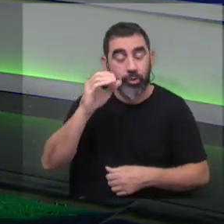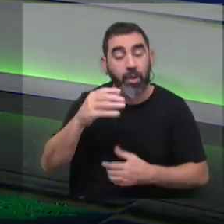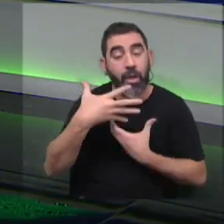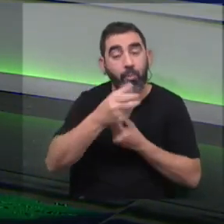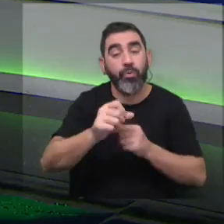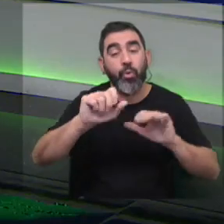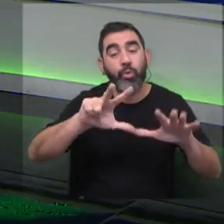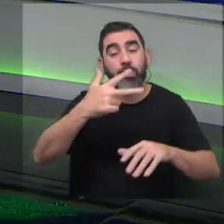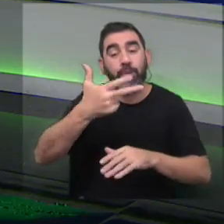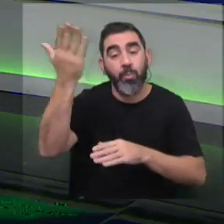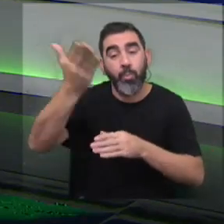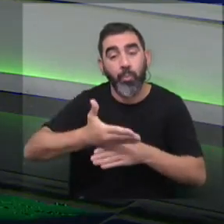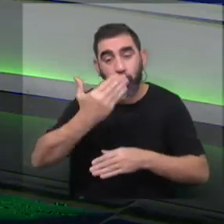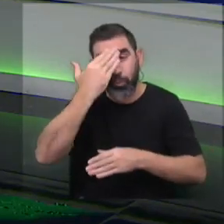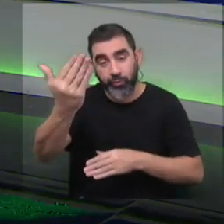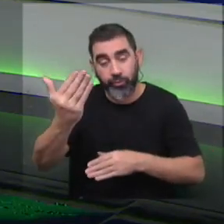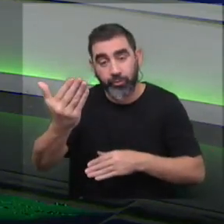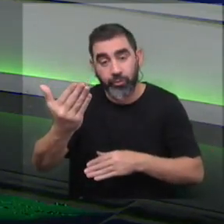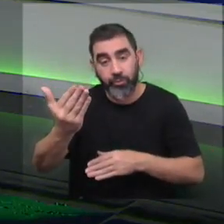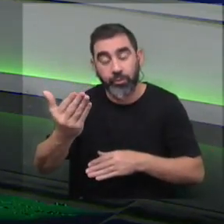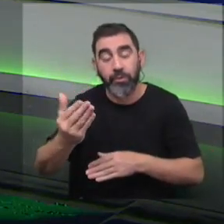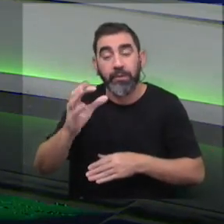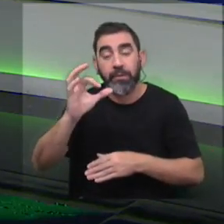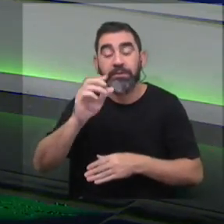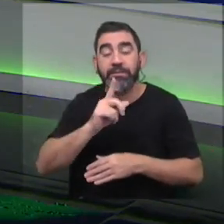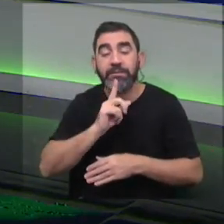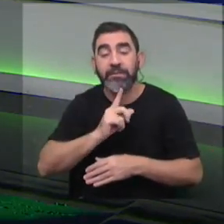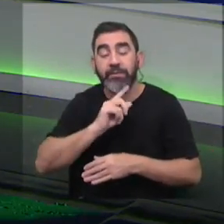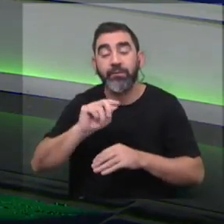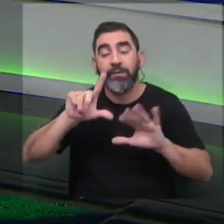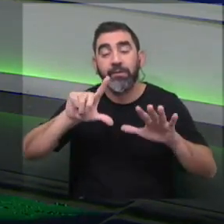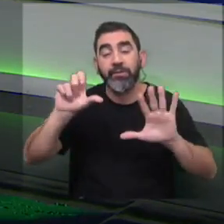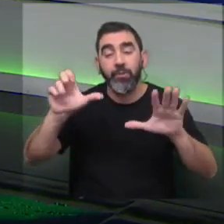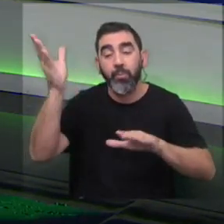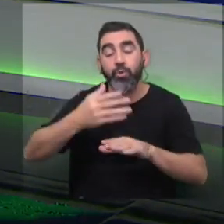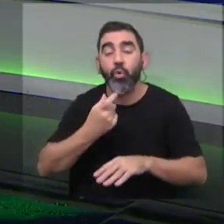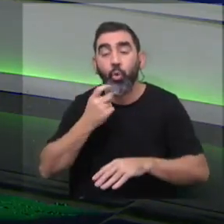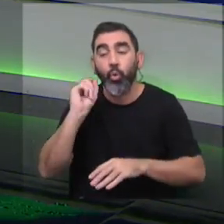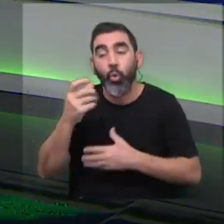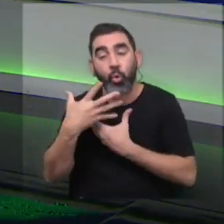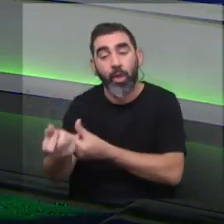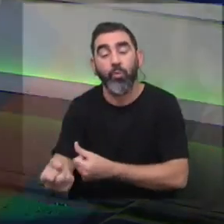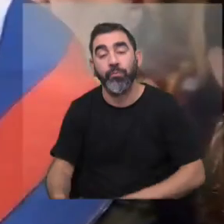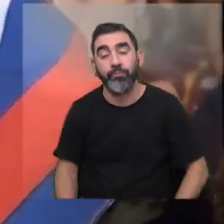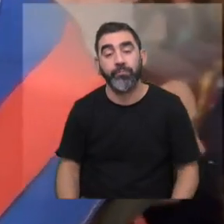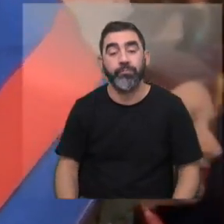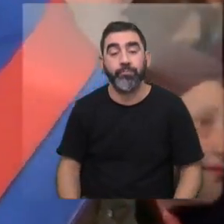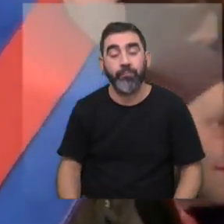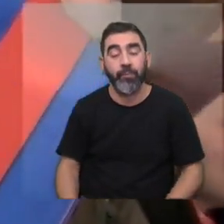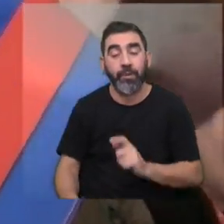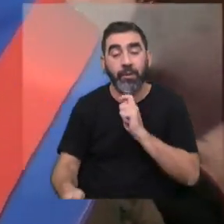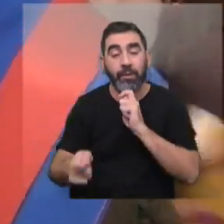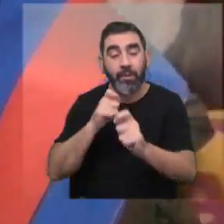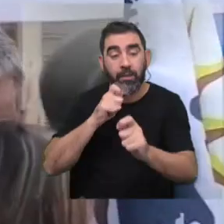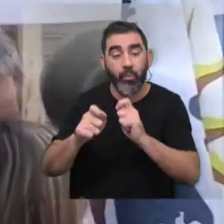respalda el 83 de los frenteamplistas y a Robert Silva el 76 por del partido Colorado la encuesta se